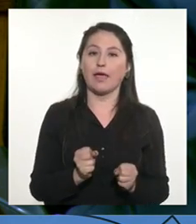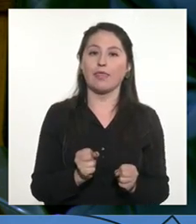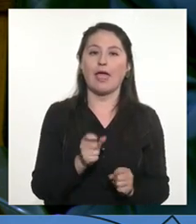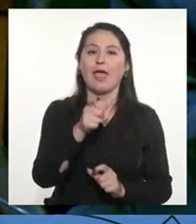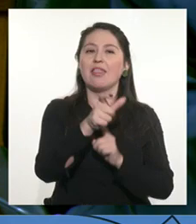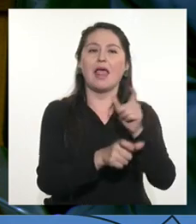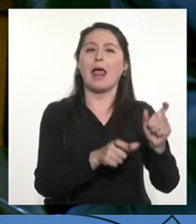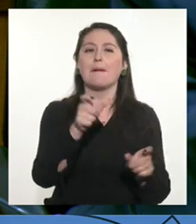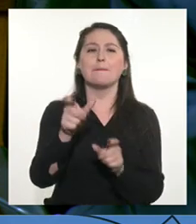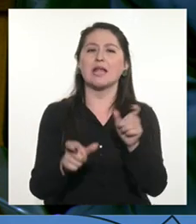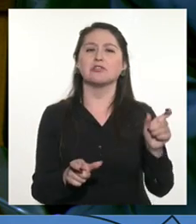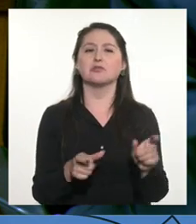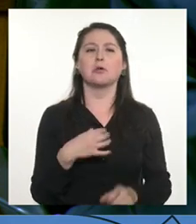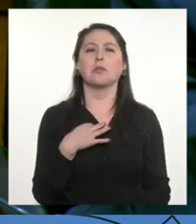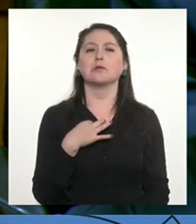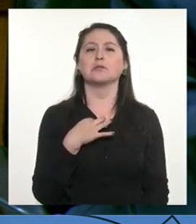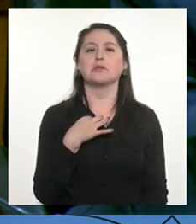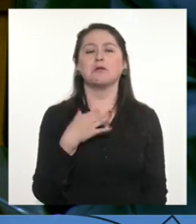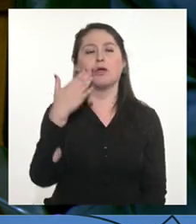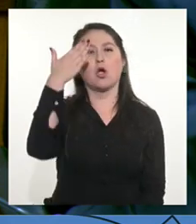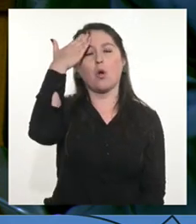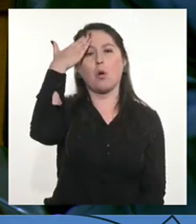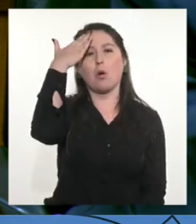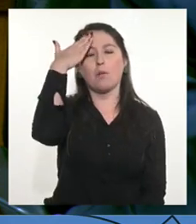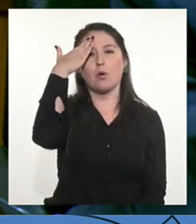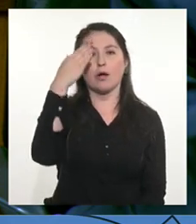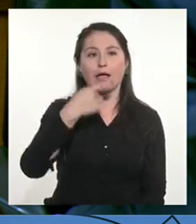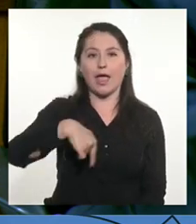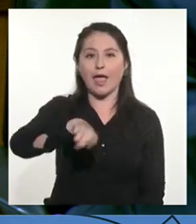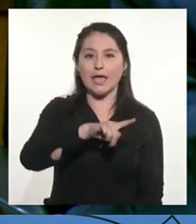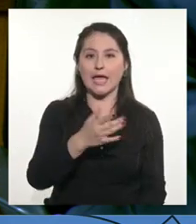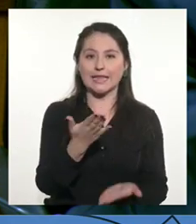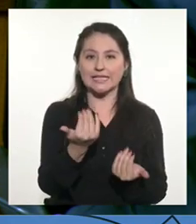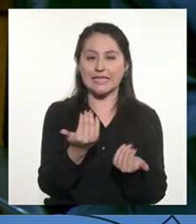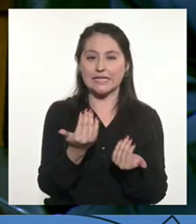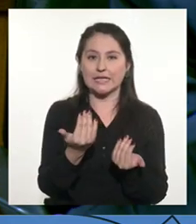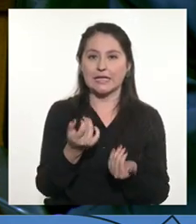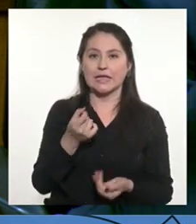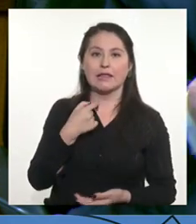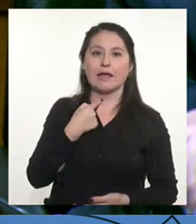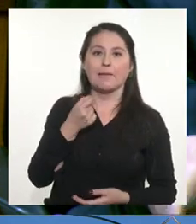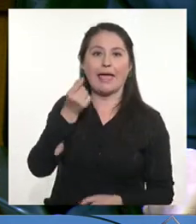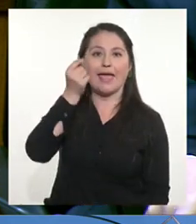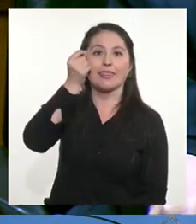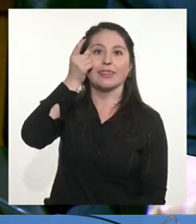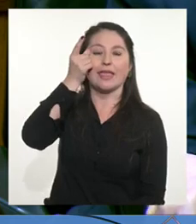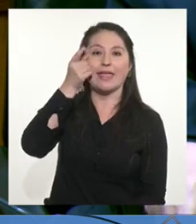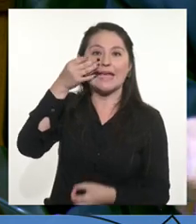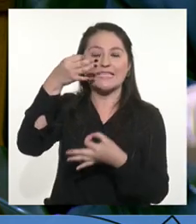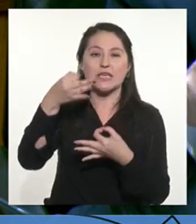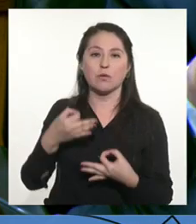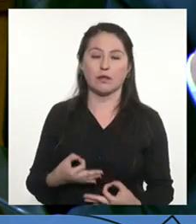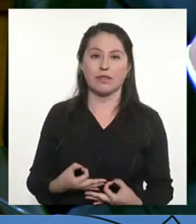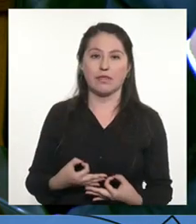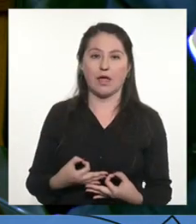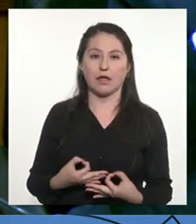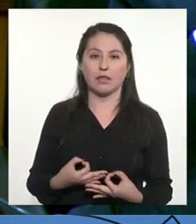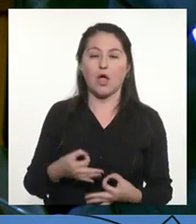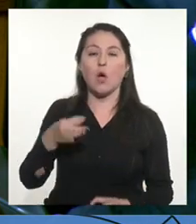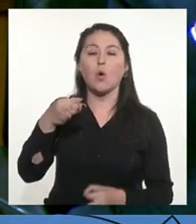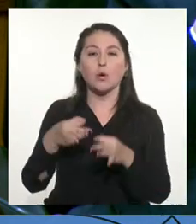corriente de las personas que requieren de esa certeza jurídica para actuar en la vida porque